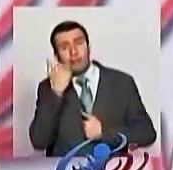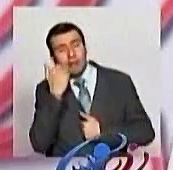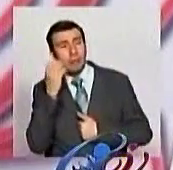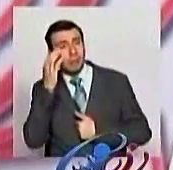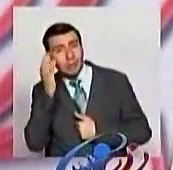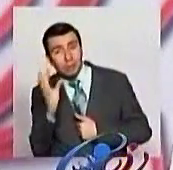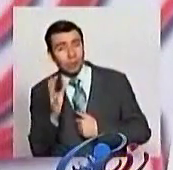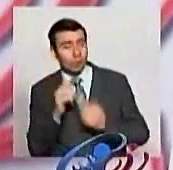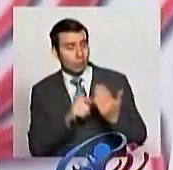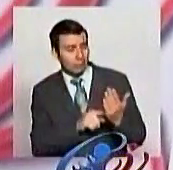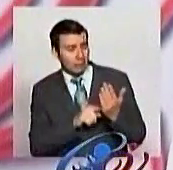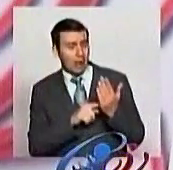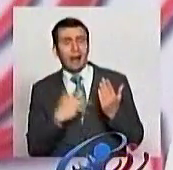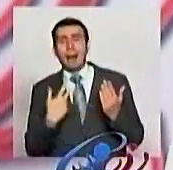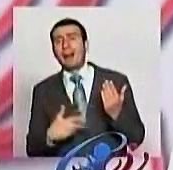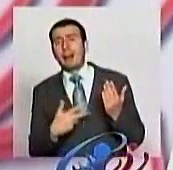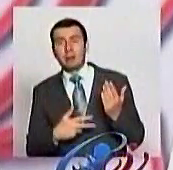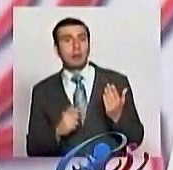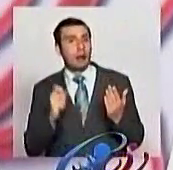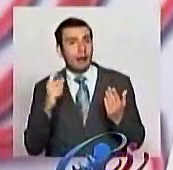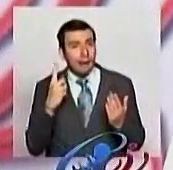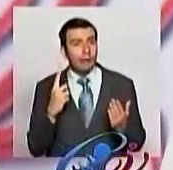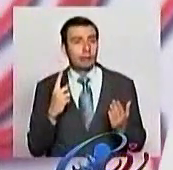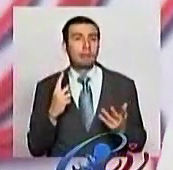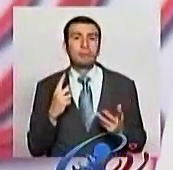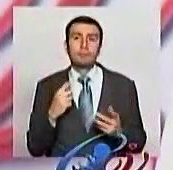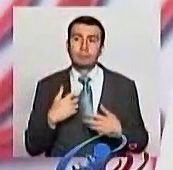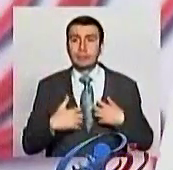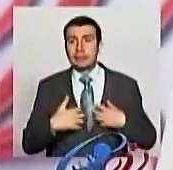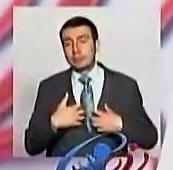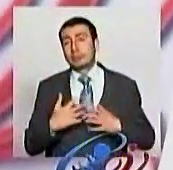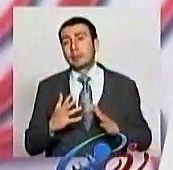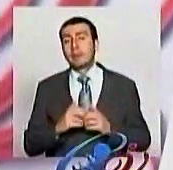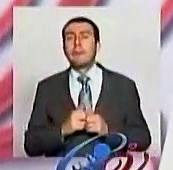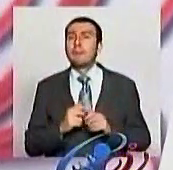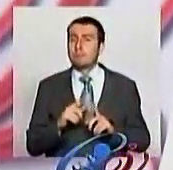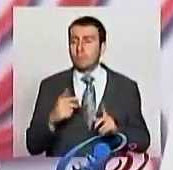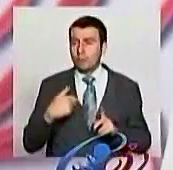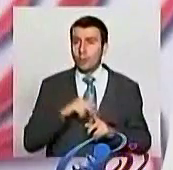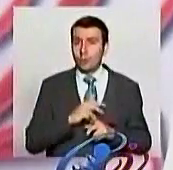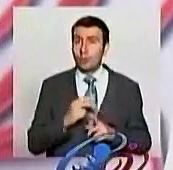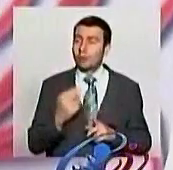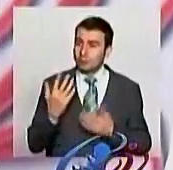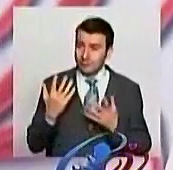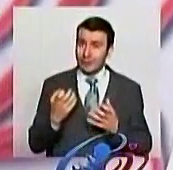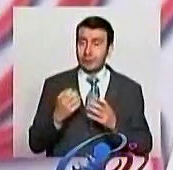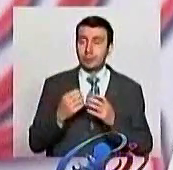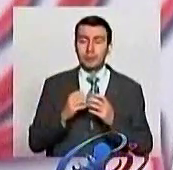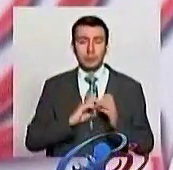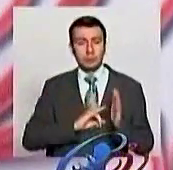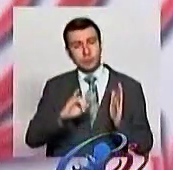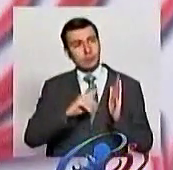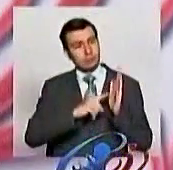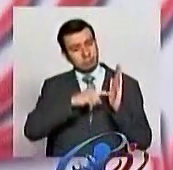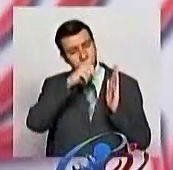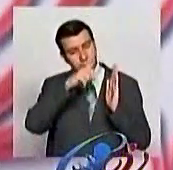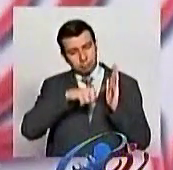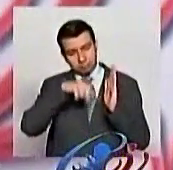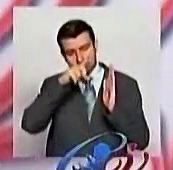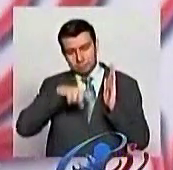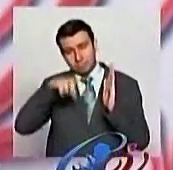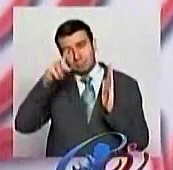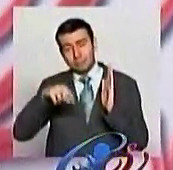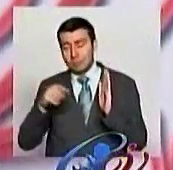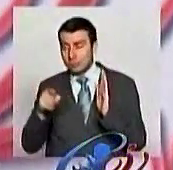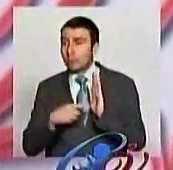contar en qué parte de la enfermedad va. Por eso nosotros hoy vamos a hacer un electrocardiograma, les vamos a mostrar que esto